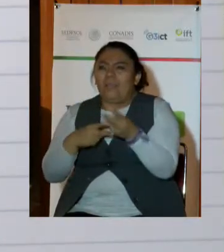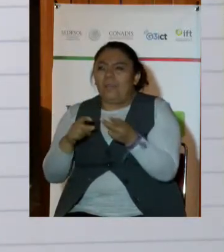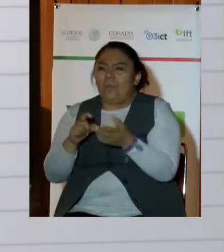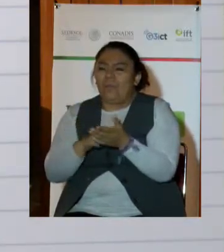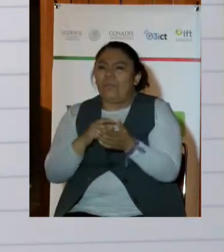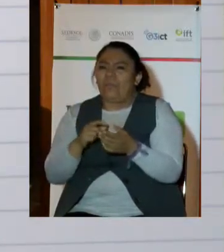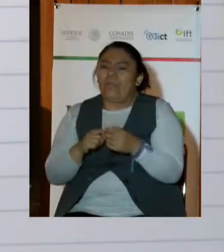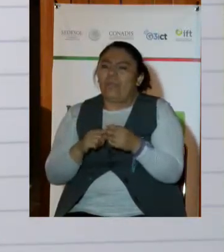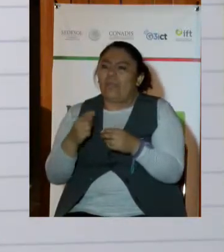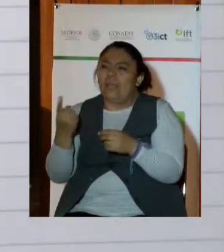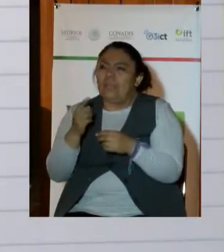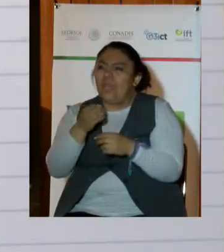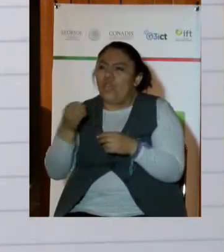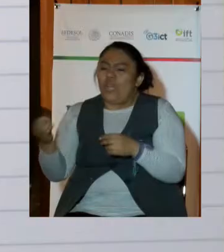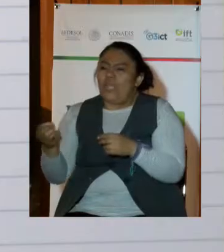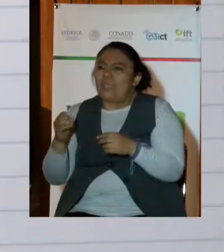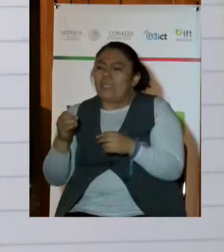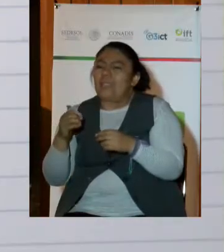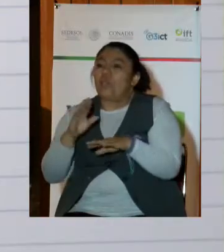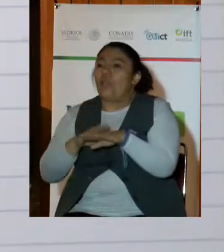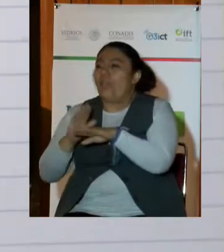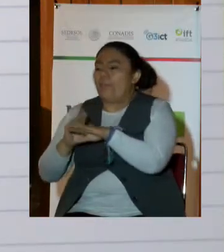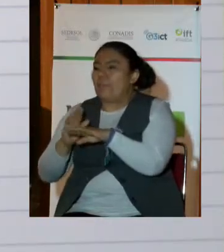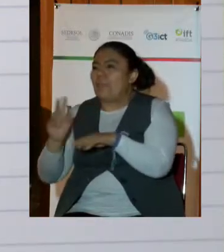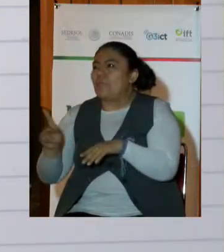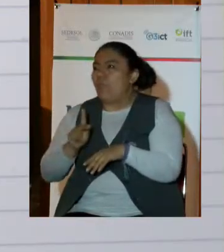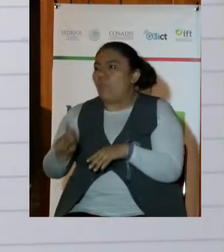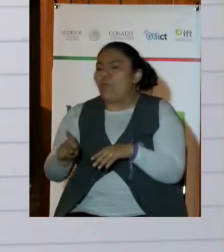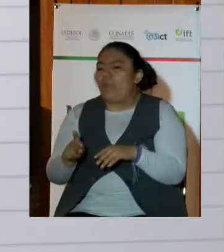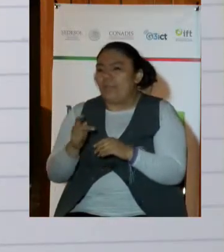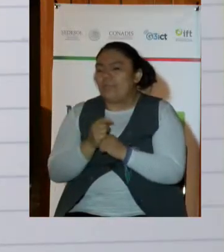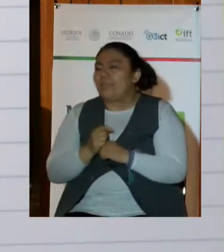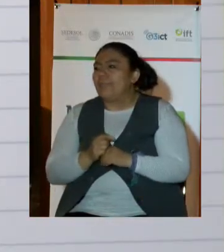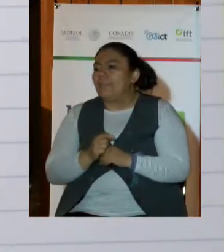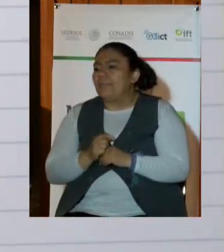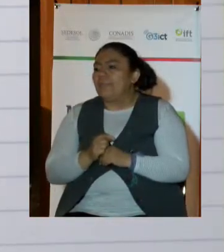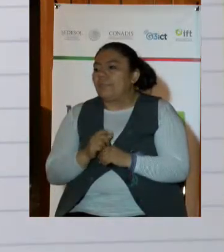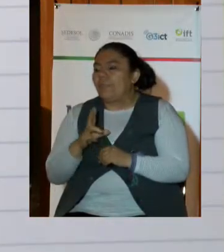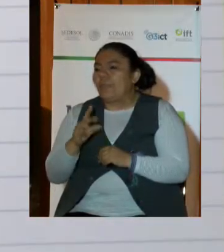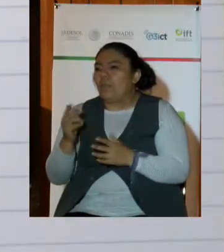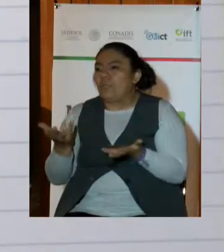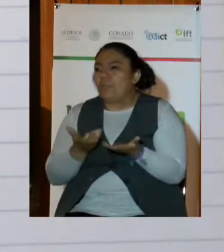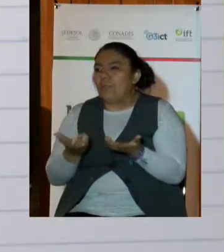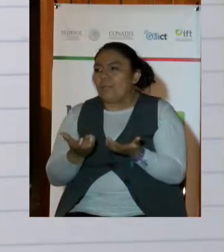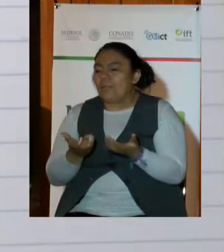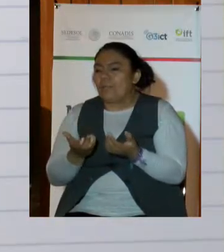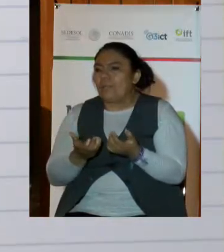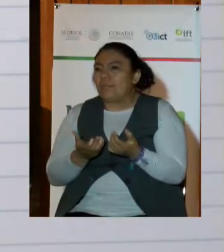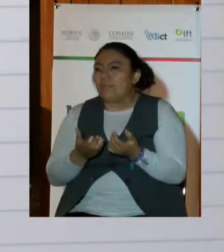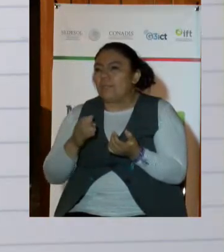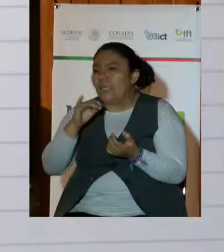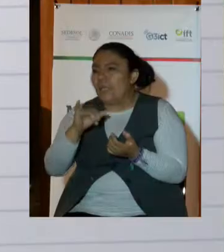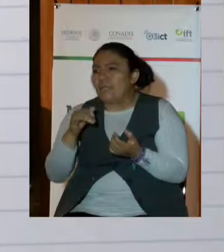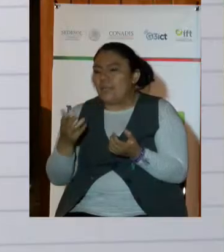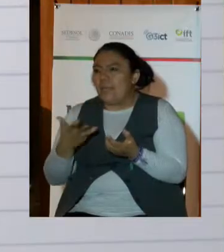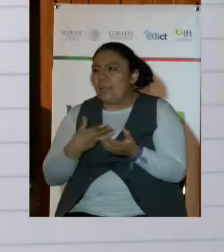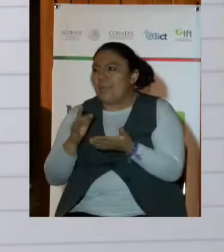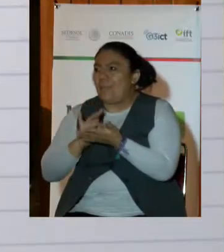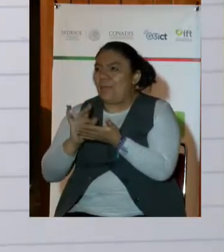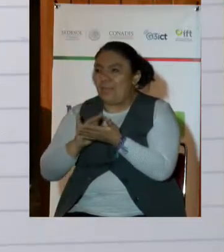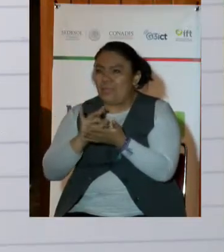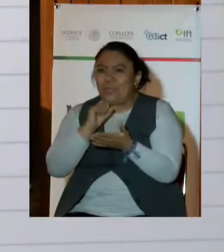hacerse millonarios. Entonces, estos niños que quieran hacerse millonarios con sus aplicaciones, nosotros decirle, pues si tu aplicación no es accesible, pues nadie te la